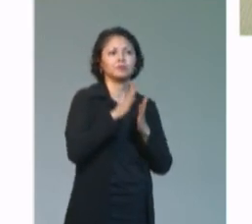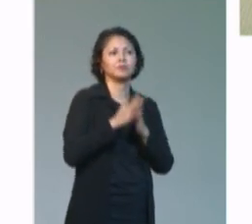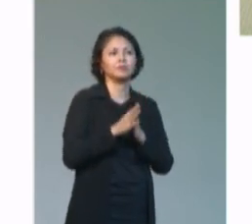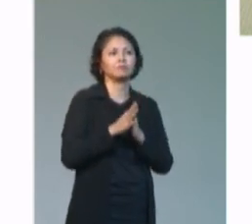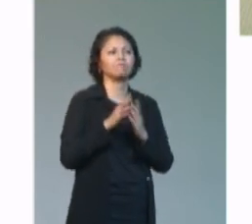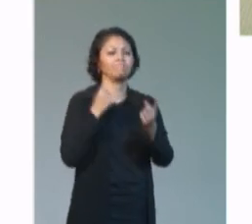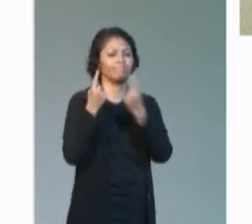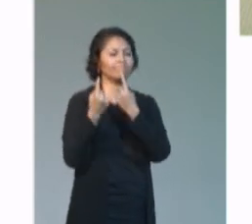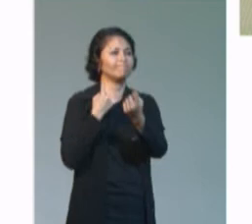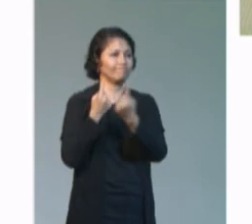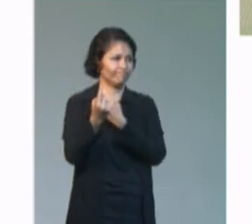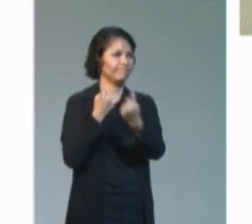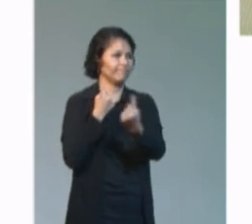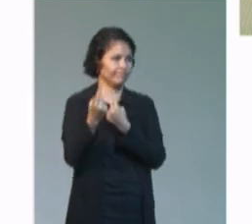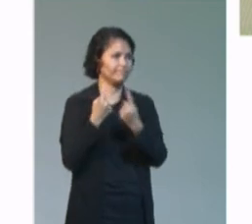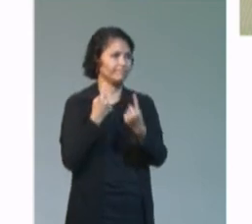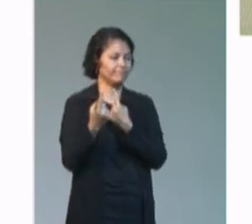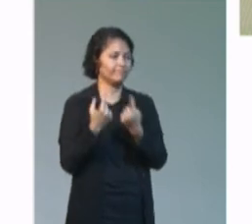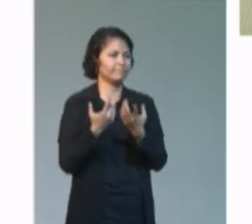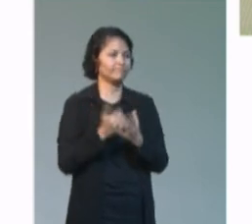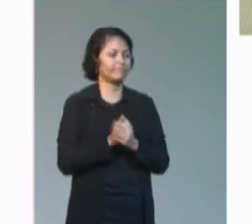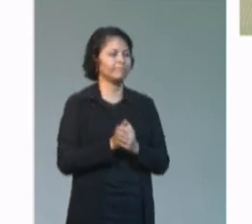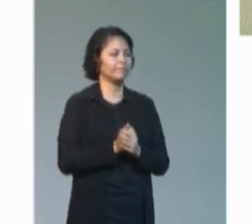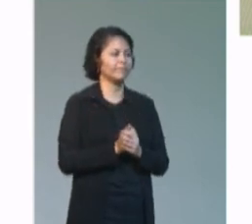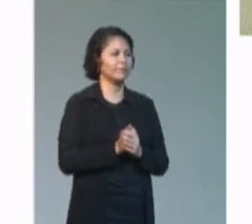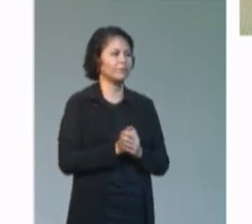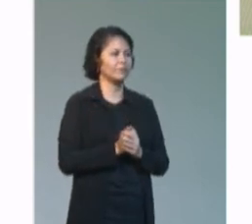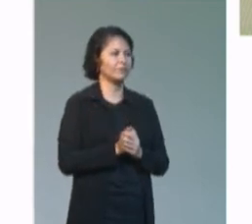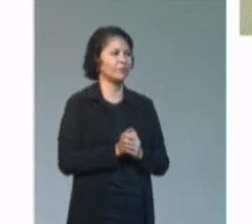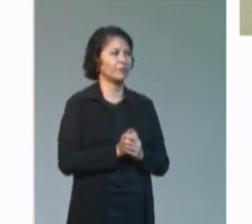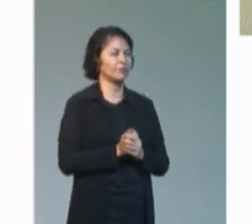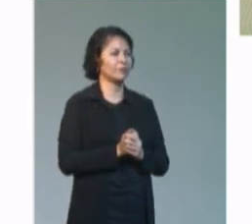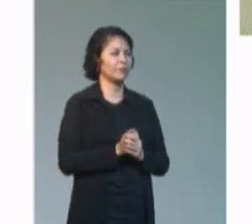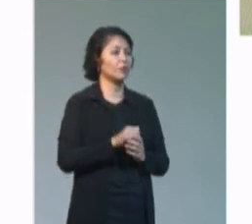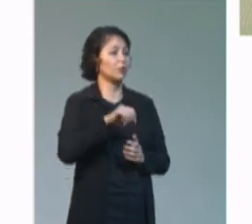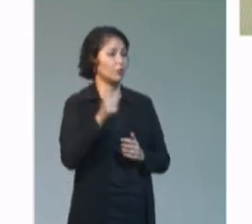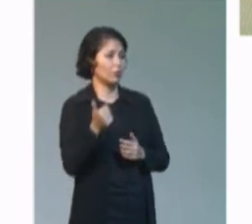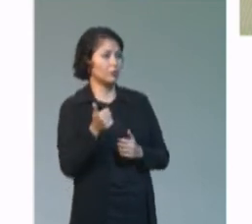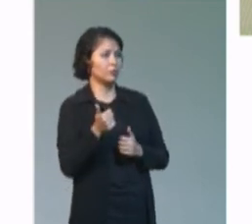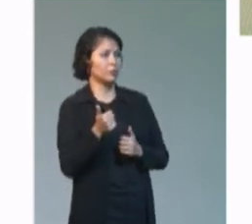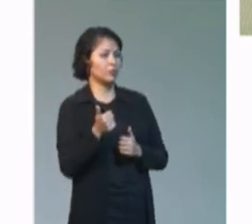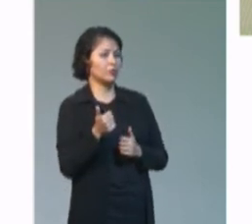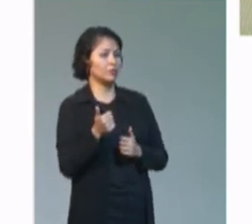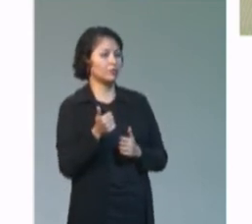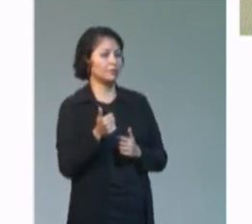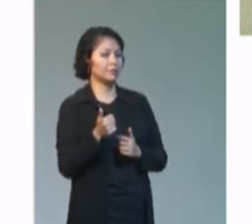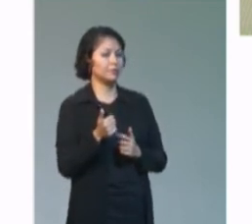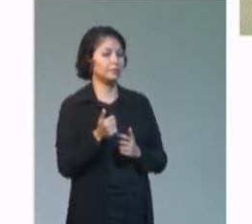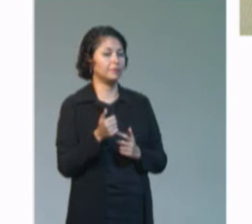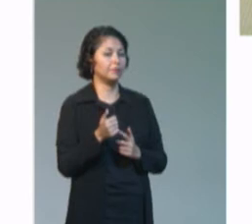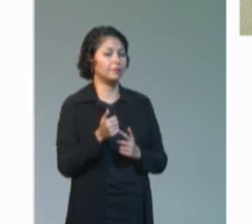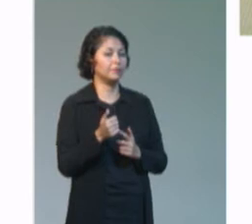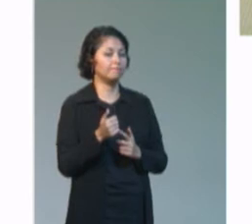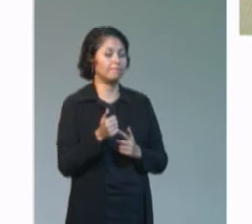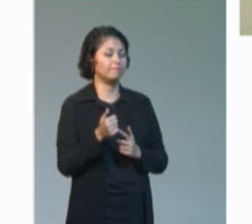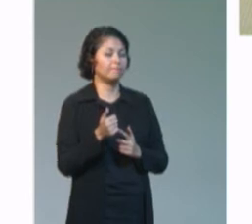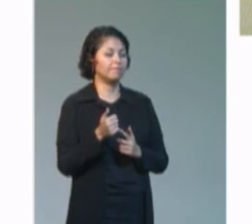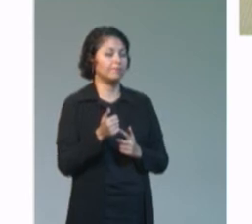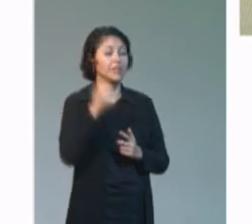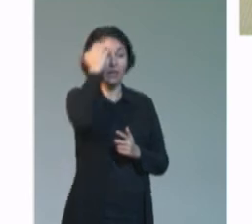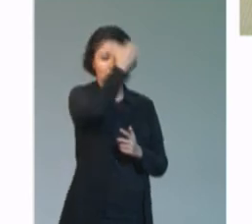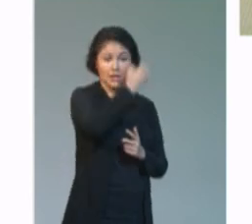en la información es también trasladar la evaluación de lo que serían los procesos